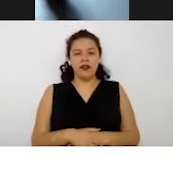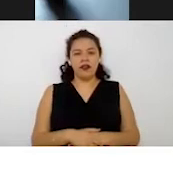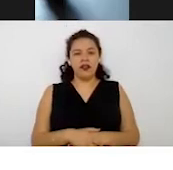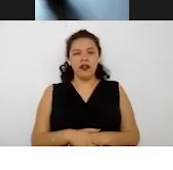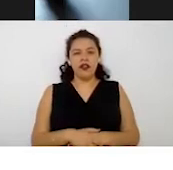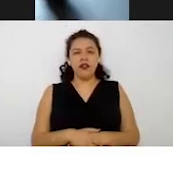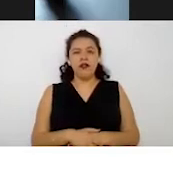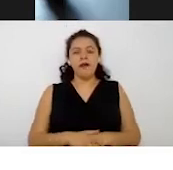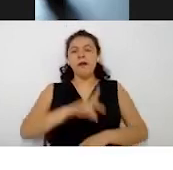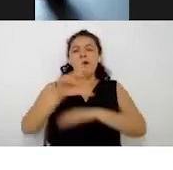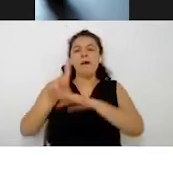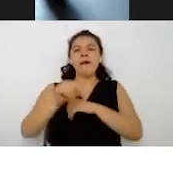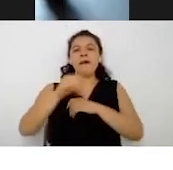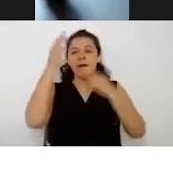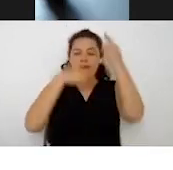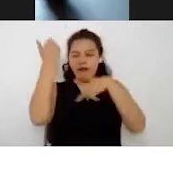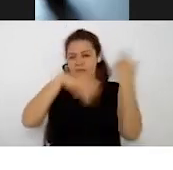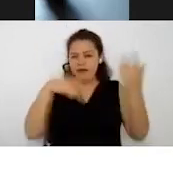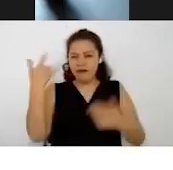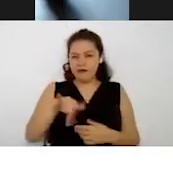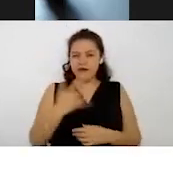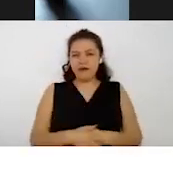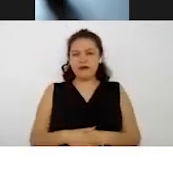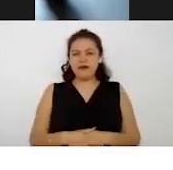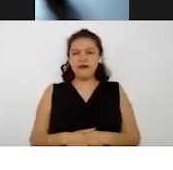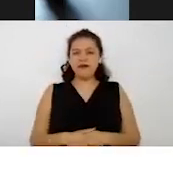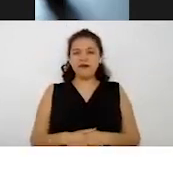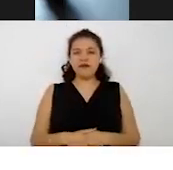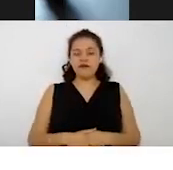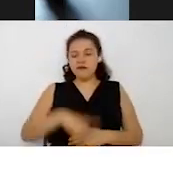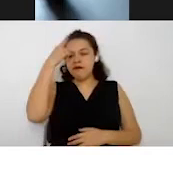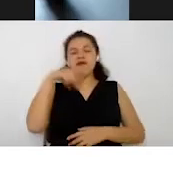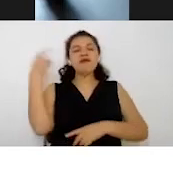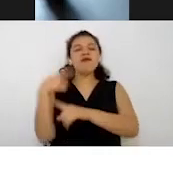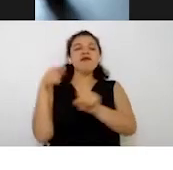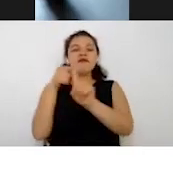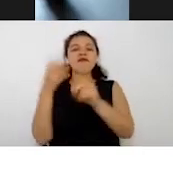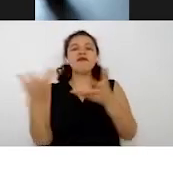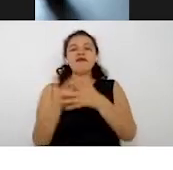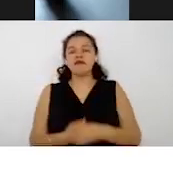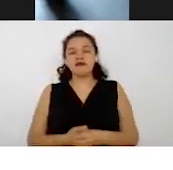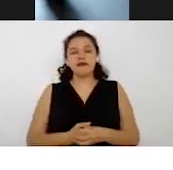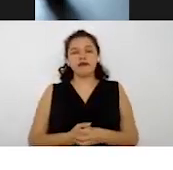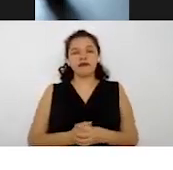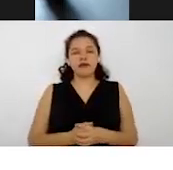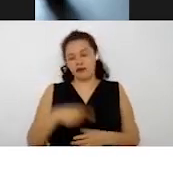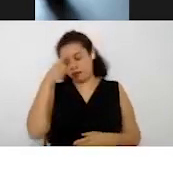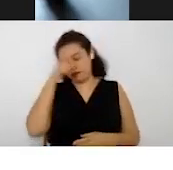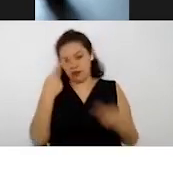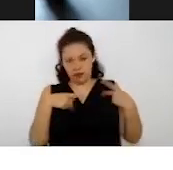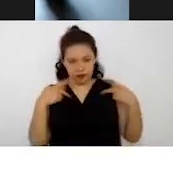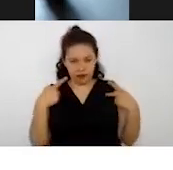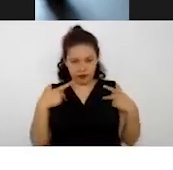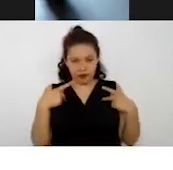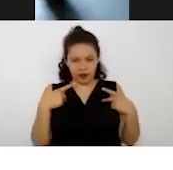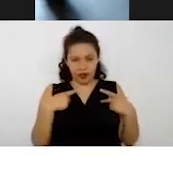doloroso? Exactamente. ¿Y cuál era el fin de este estímulo doloroso? El ver que la persona reaccione o que nos dé